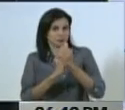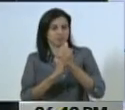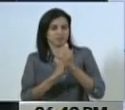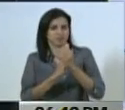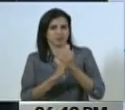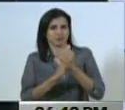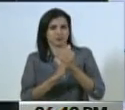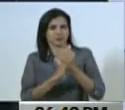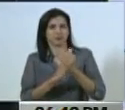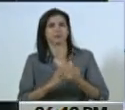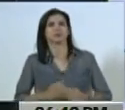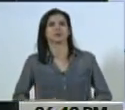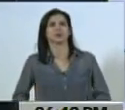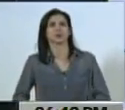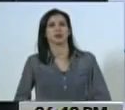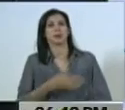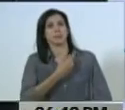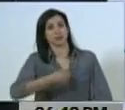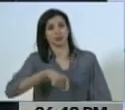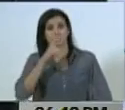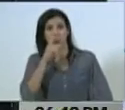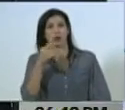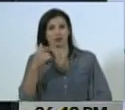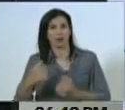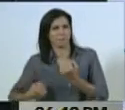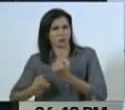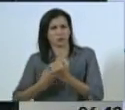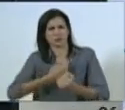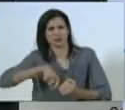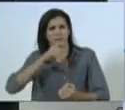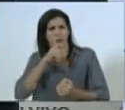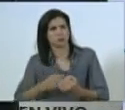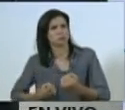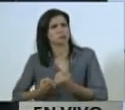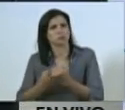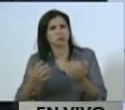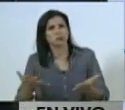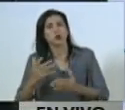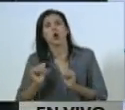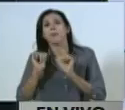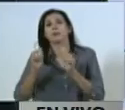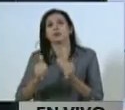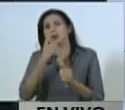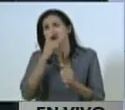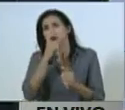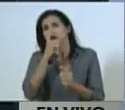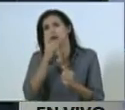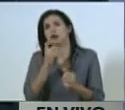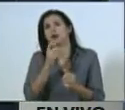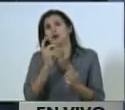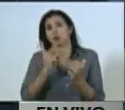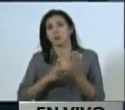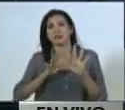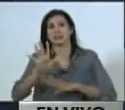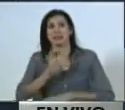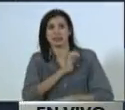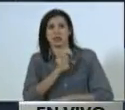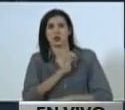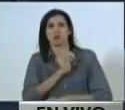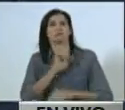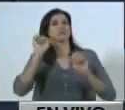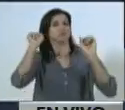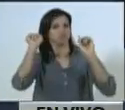por el presidente Maduro en este proceso, que como bien señaló, se inició en enero de 2015, fue